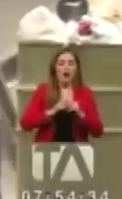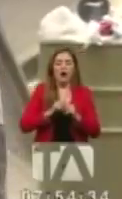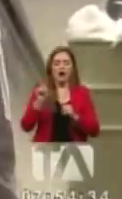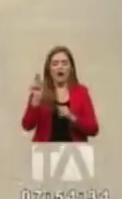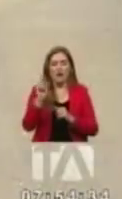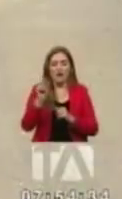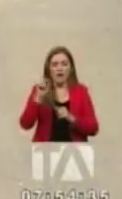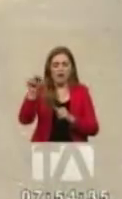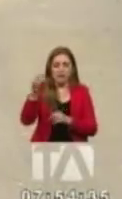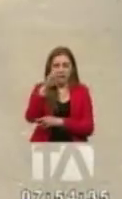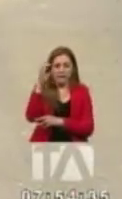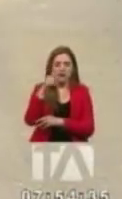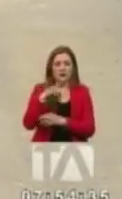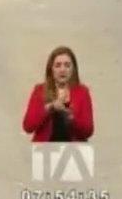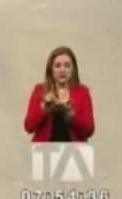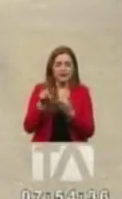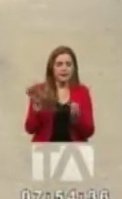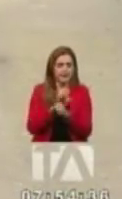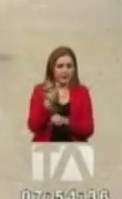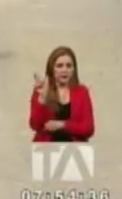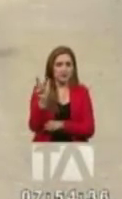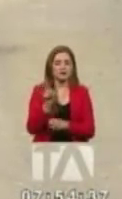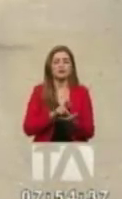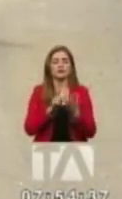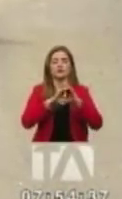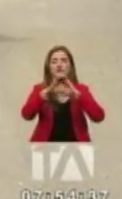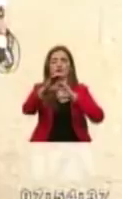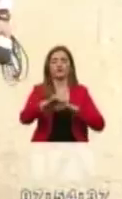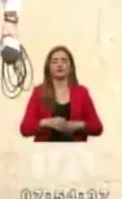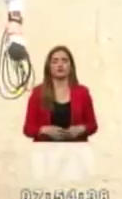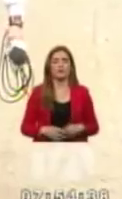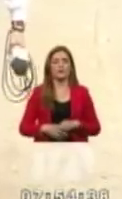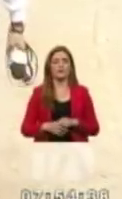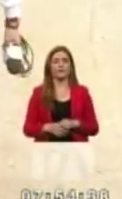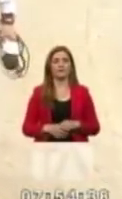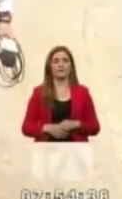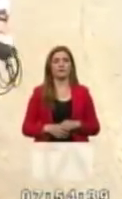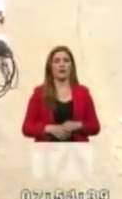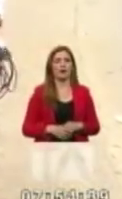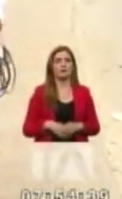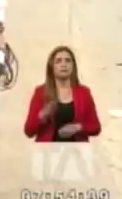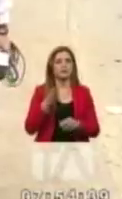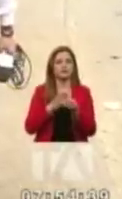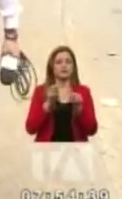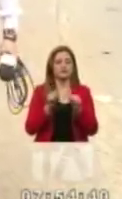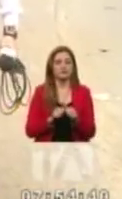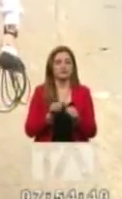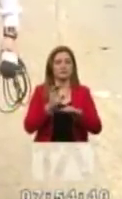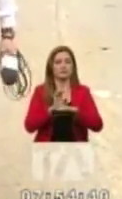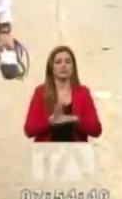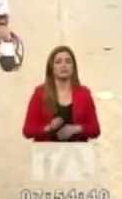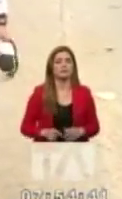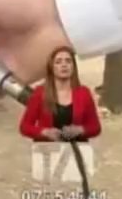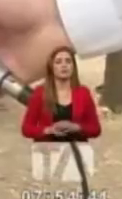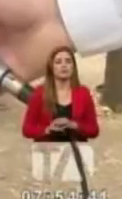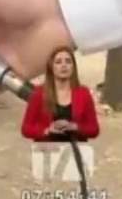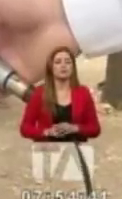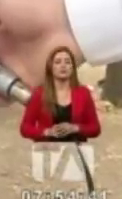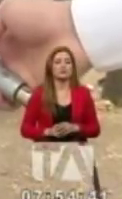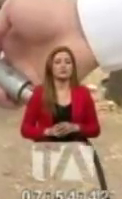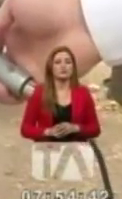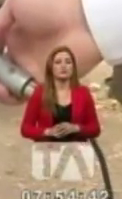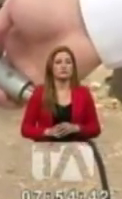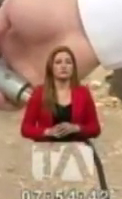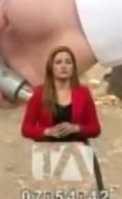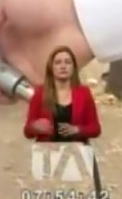se les cubrirá el costo de los pasajes pero hay algunos ciudadanos como rubén que la intención es quedarse aquí en ecuador